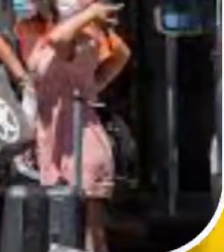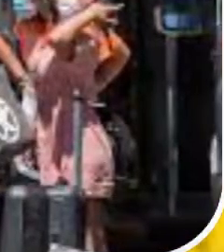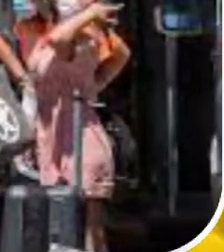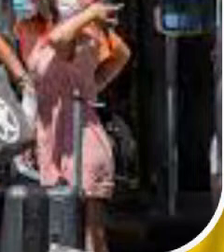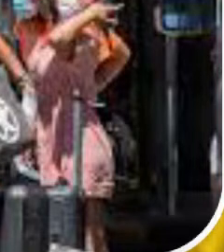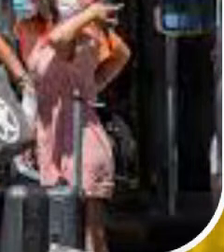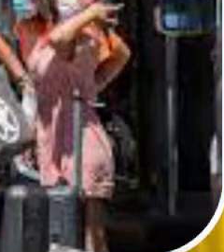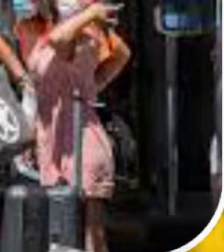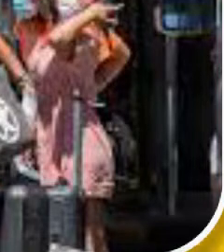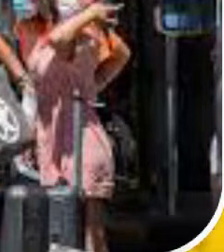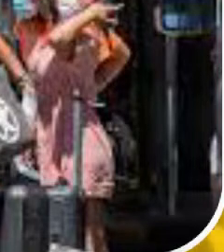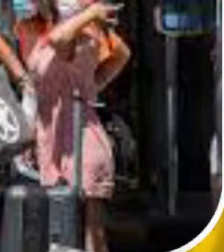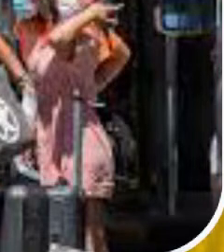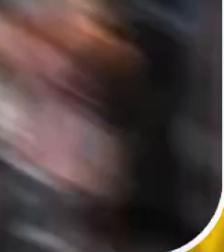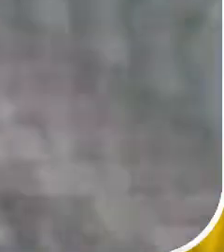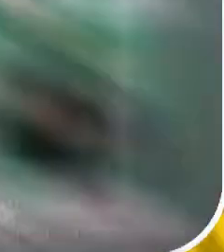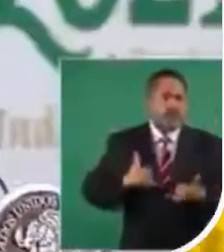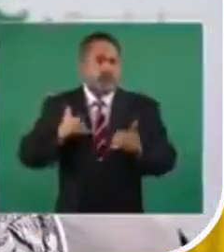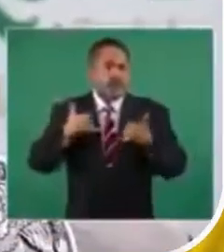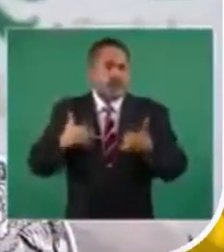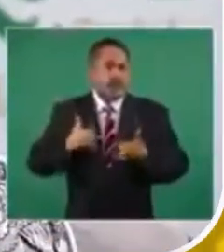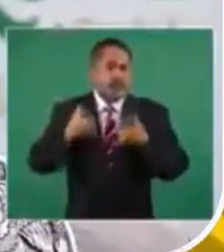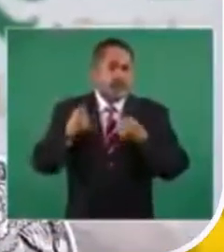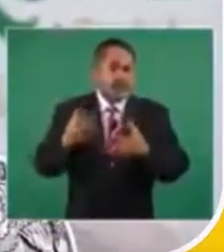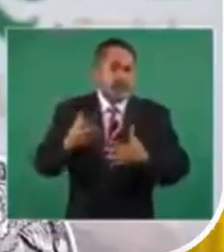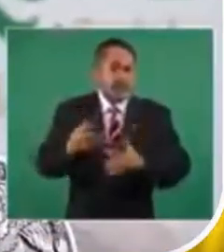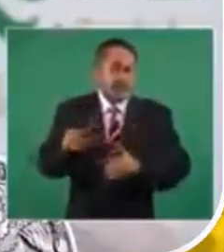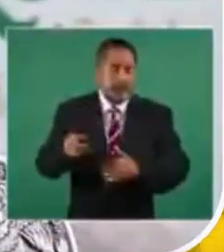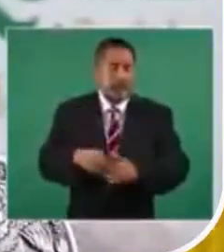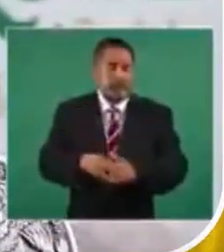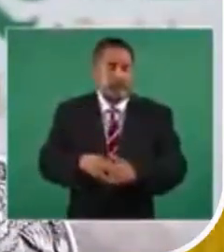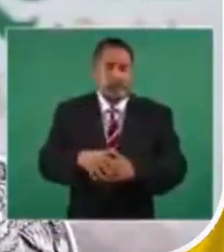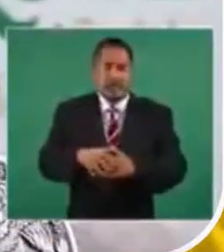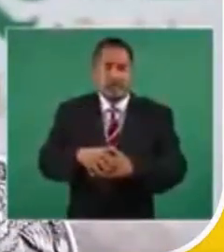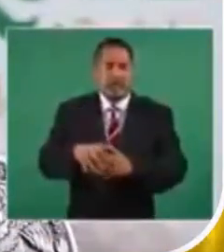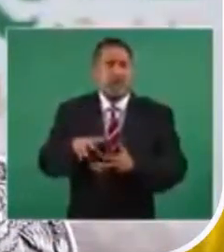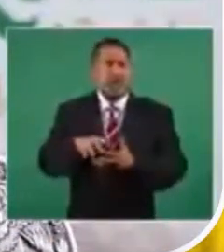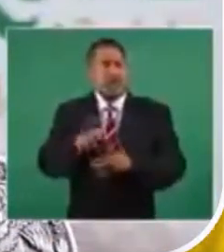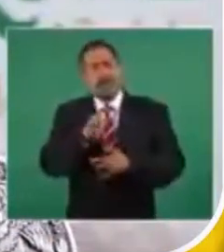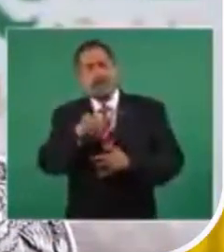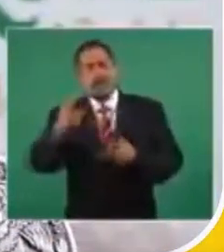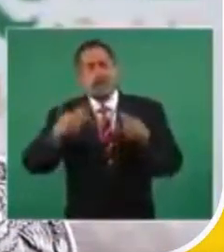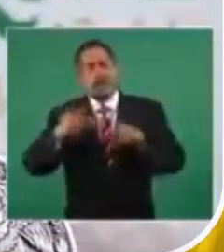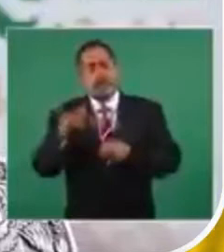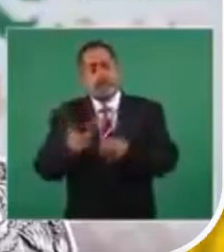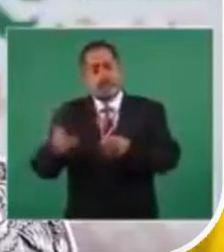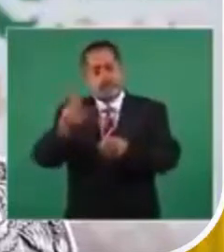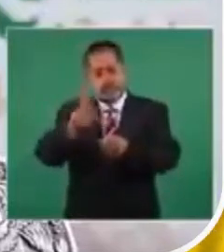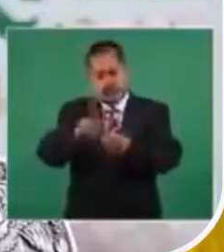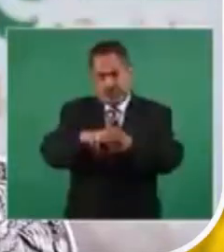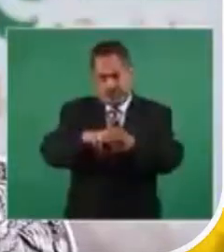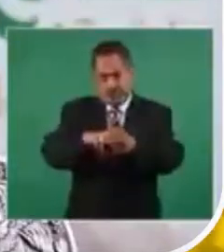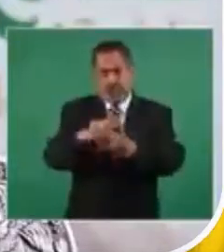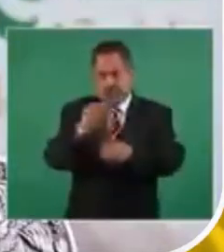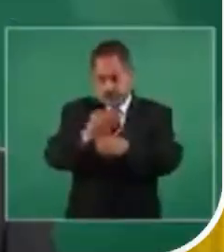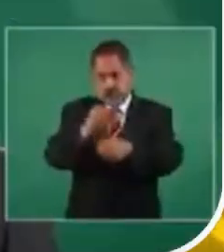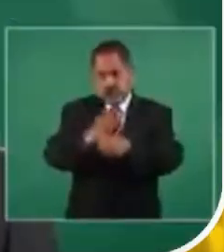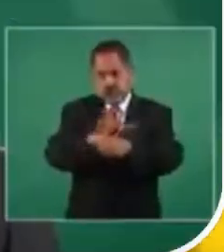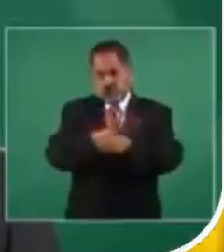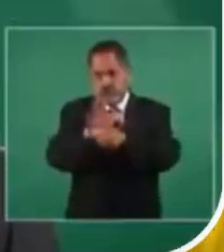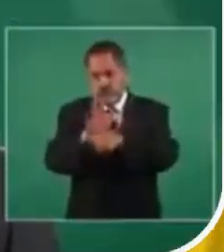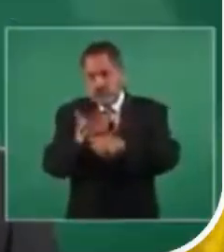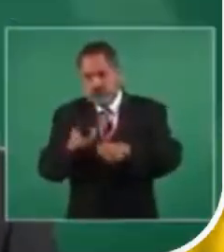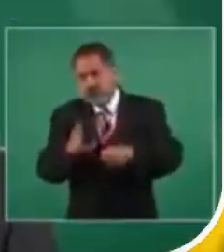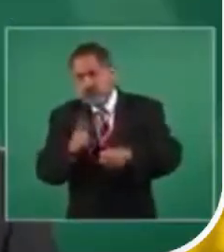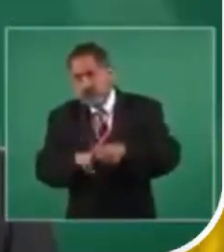enfermedad afecta a todos por igual. La mayoría de las personas que están hospitalizadas por COVID en este momento son